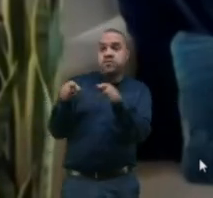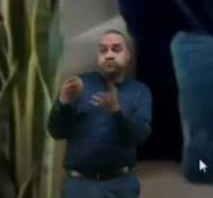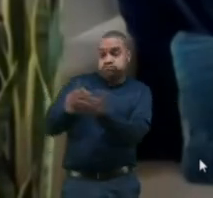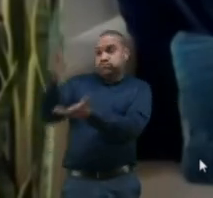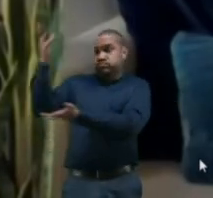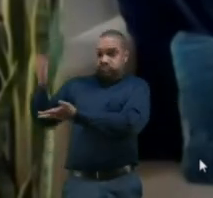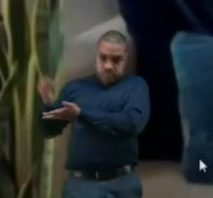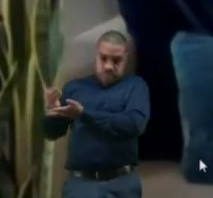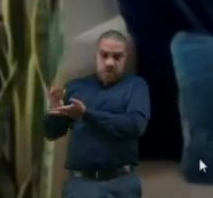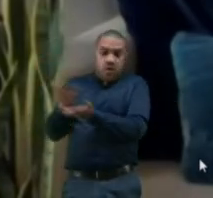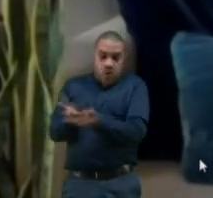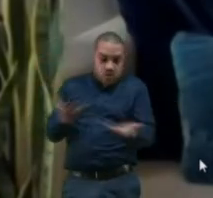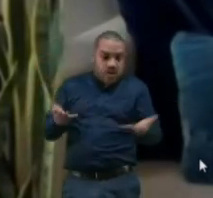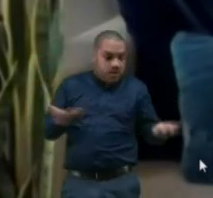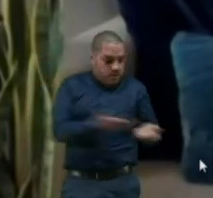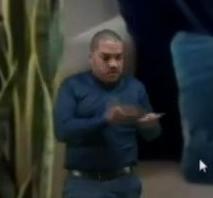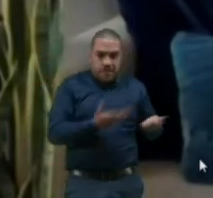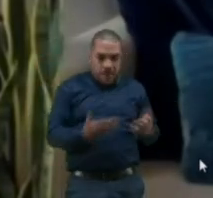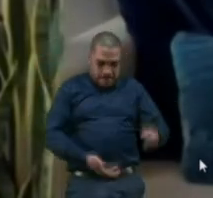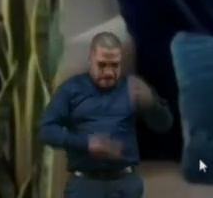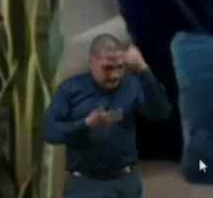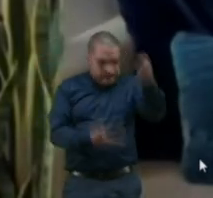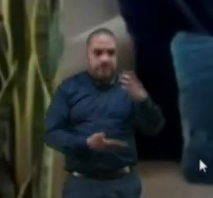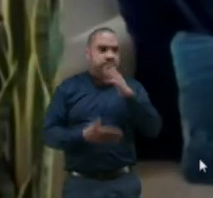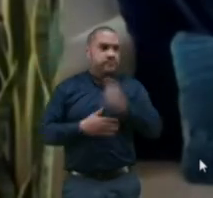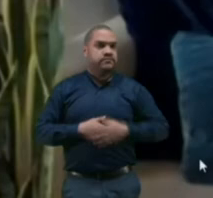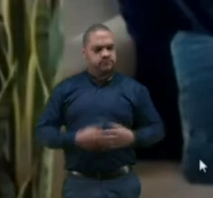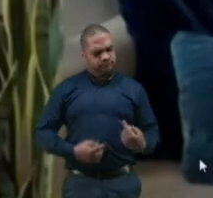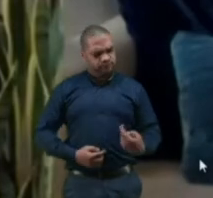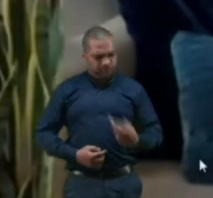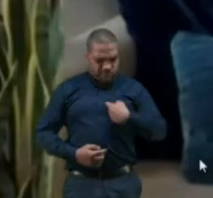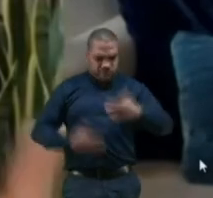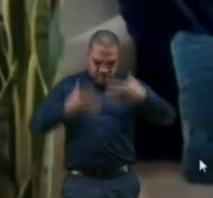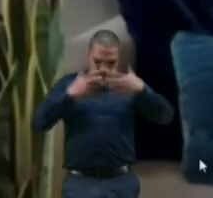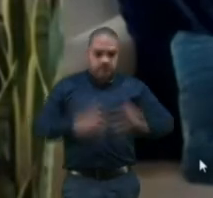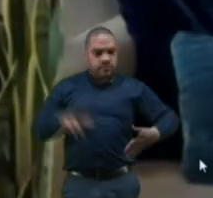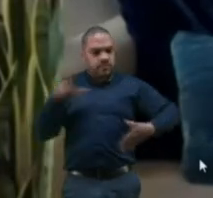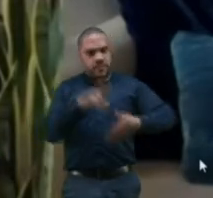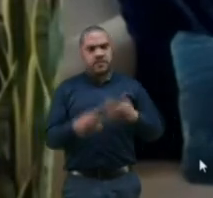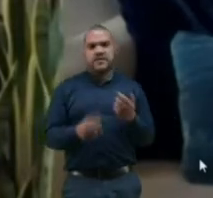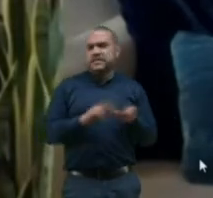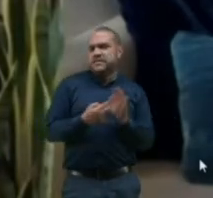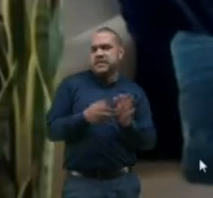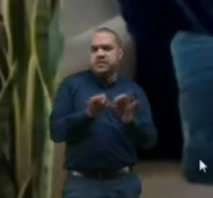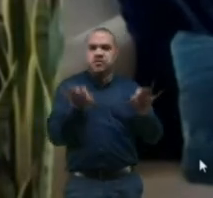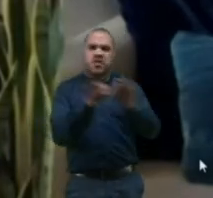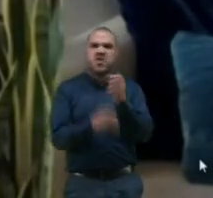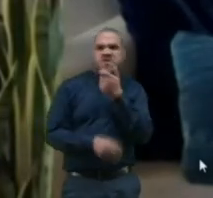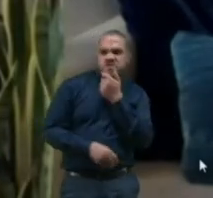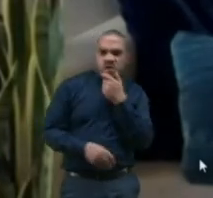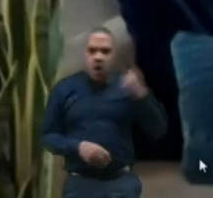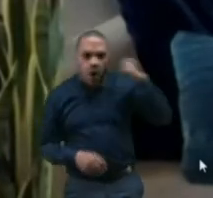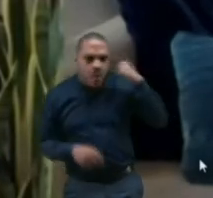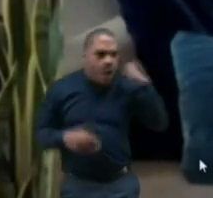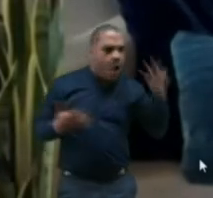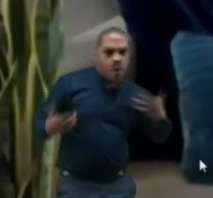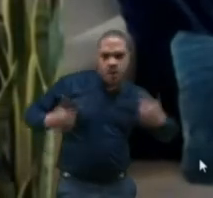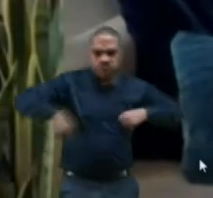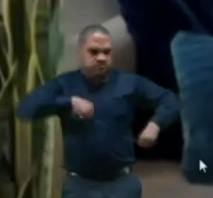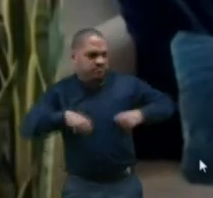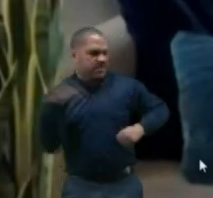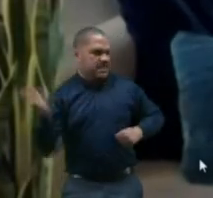un emprendedor latinoamericano tiene que tener mucha astucia como esa inteligencia en la calle para realmente hacer que las cosas funcionen